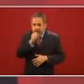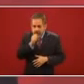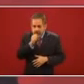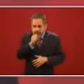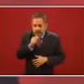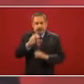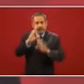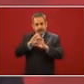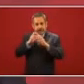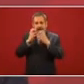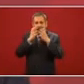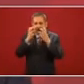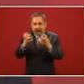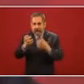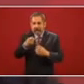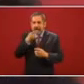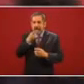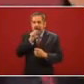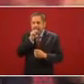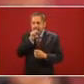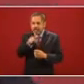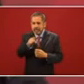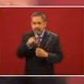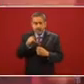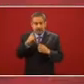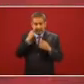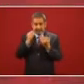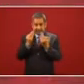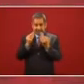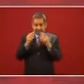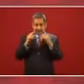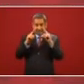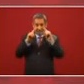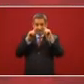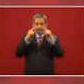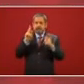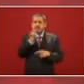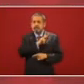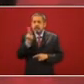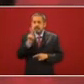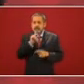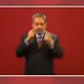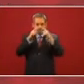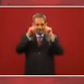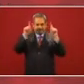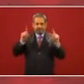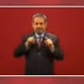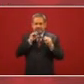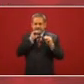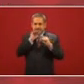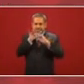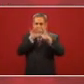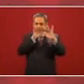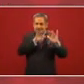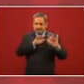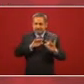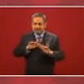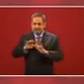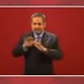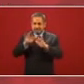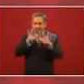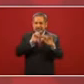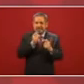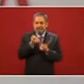cantamos, gritamos, hablamos. Todos tenemos aquí enfrente, incluso solo con respirar, una nube de partículas líquidas,